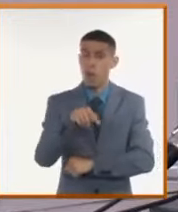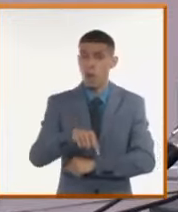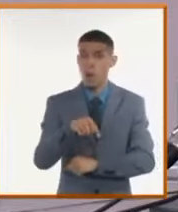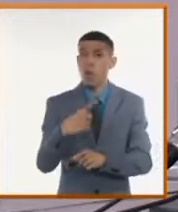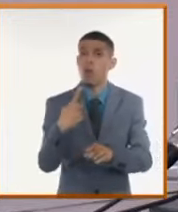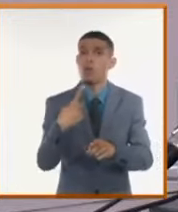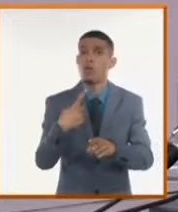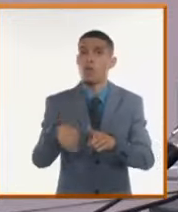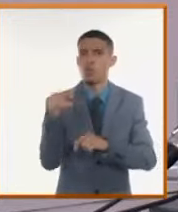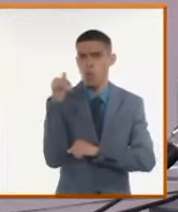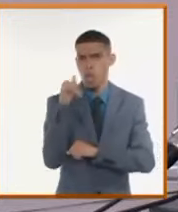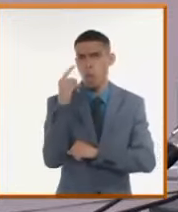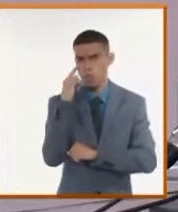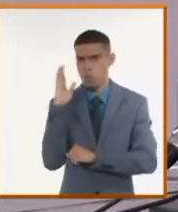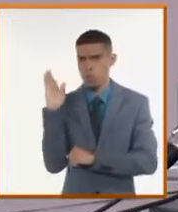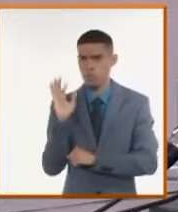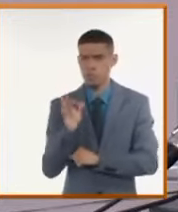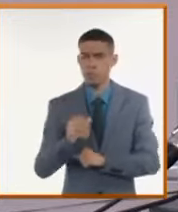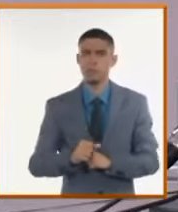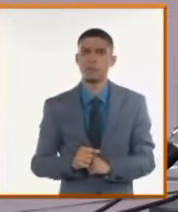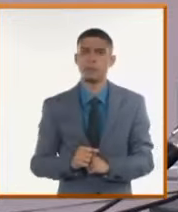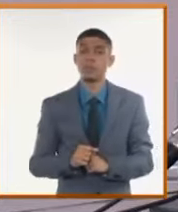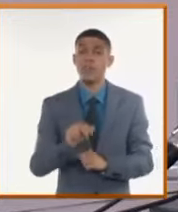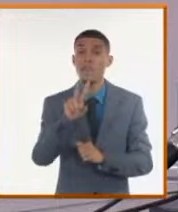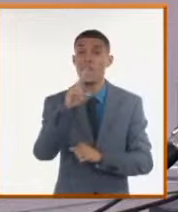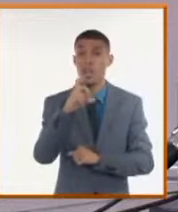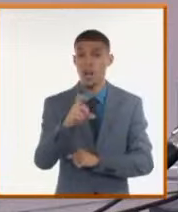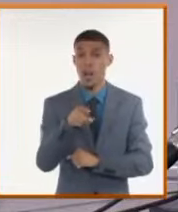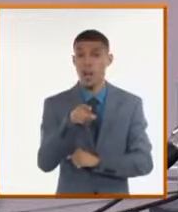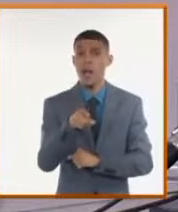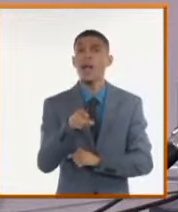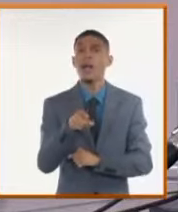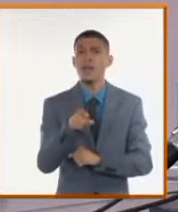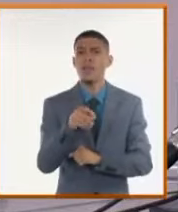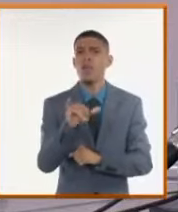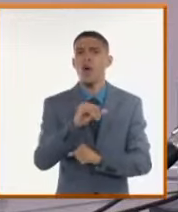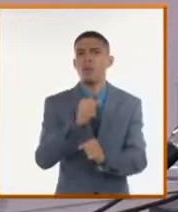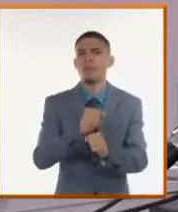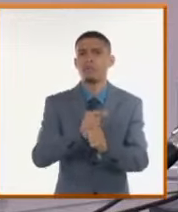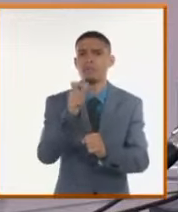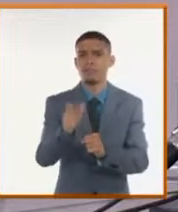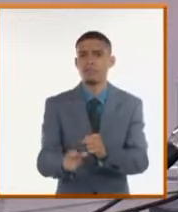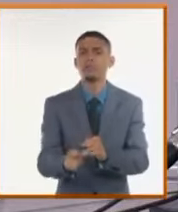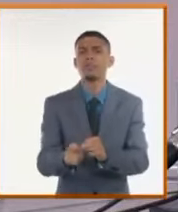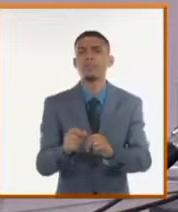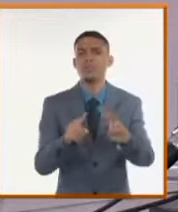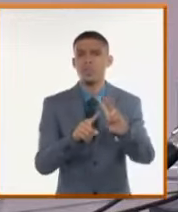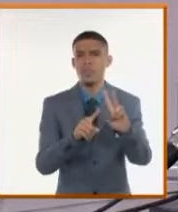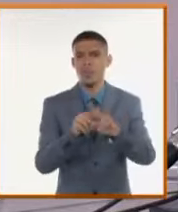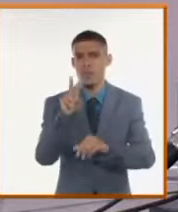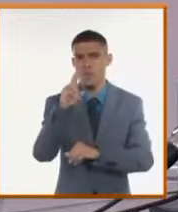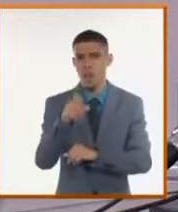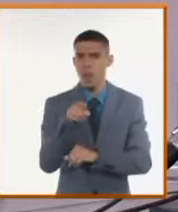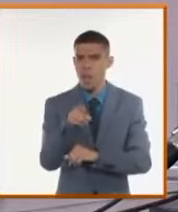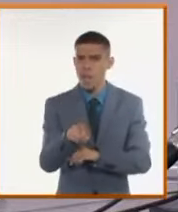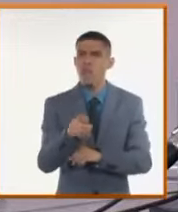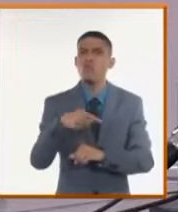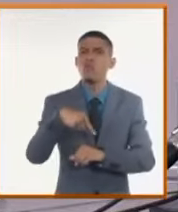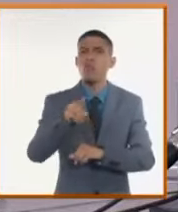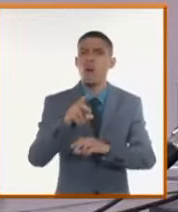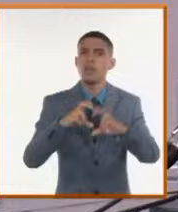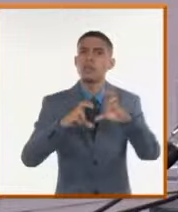otro material que desde villac Clara nos envían los compañeros del telecentro que estuvieron en los talleres